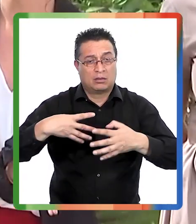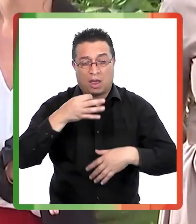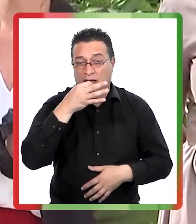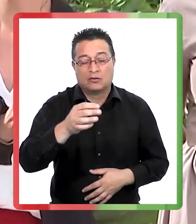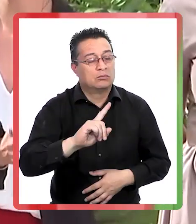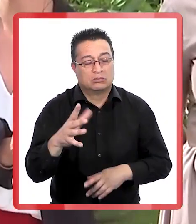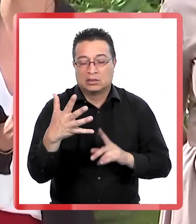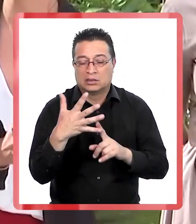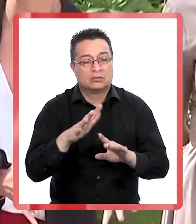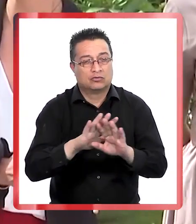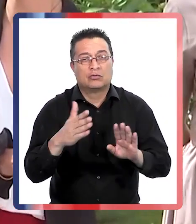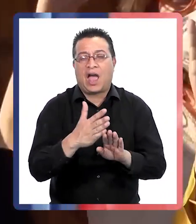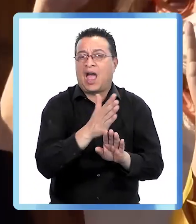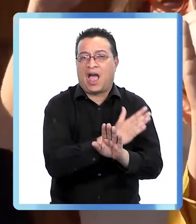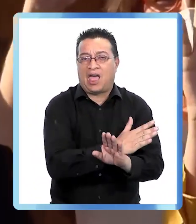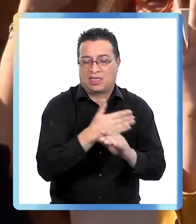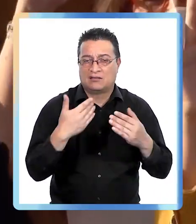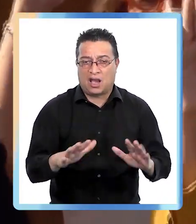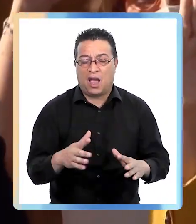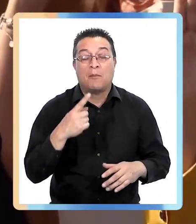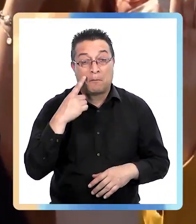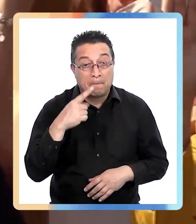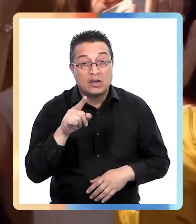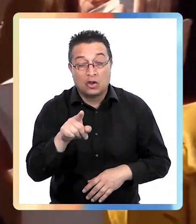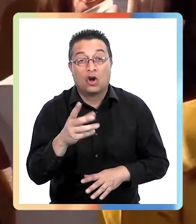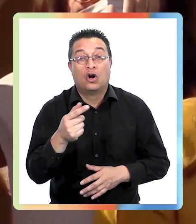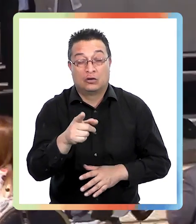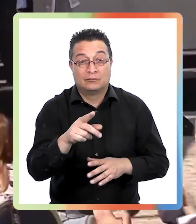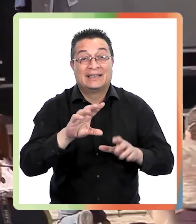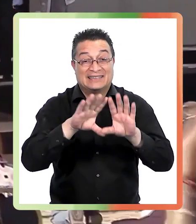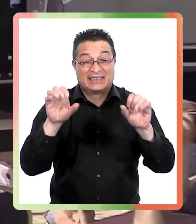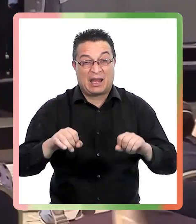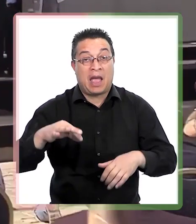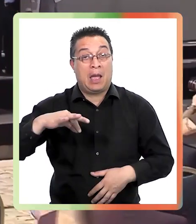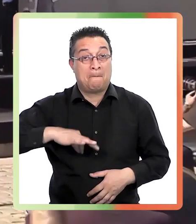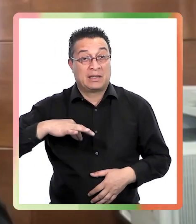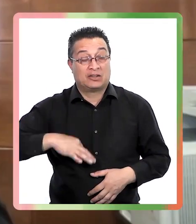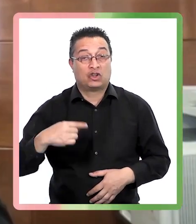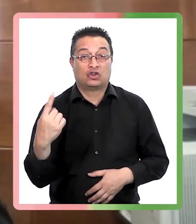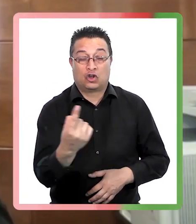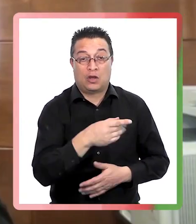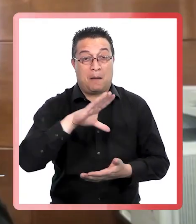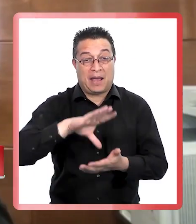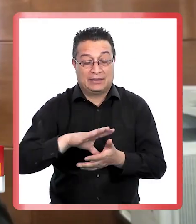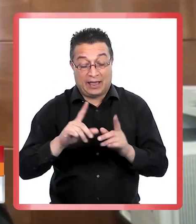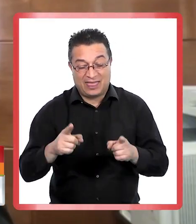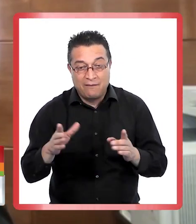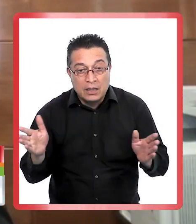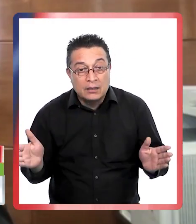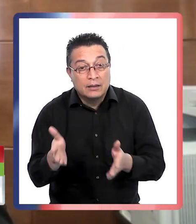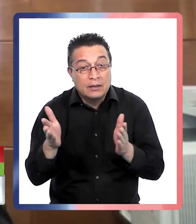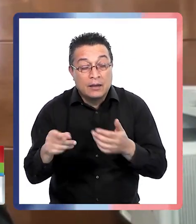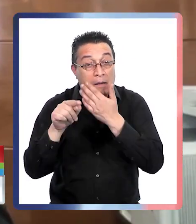digamos. Pero en segundo lugar, Scarlett, porque la reforma ineludible al sistema de pensión al que estamos llamados y convocados como país a sacar